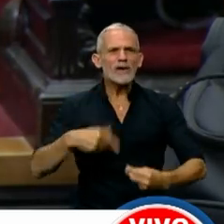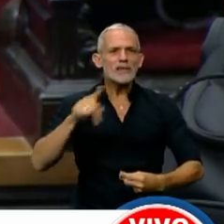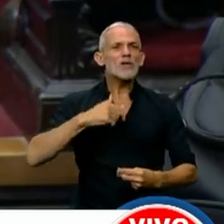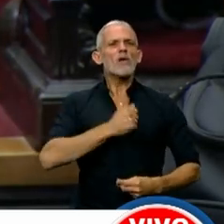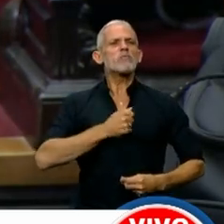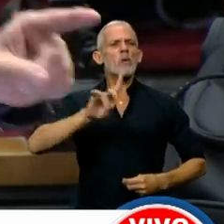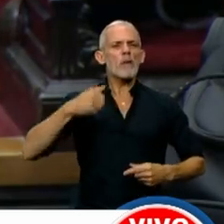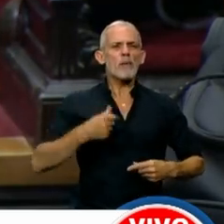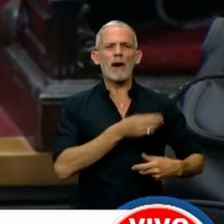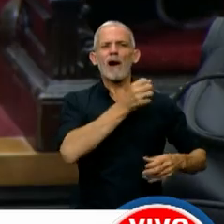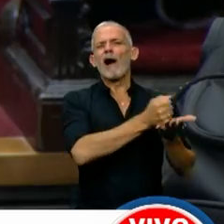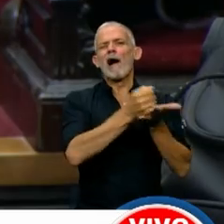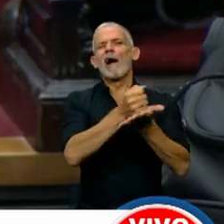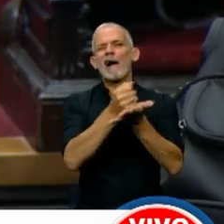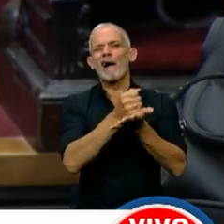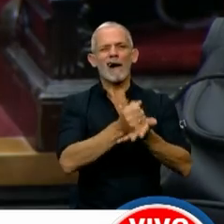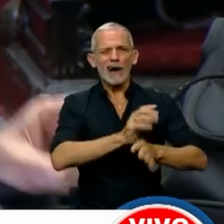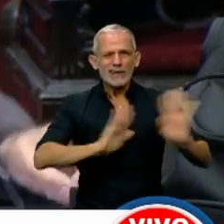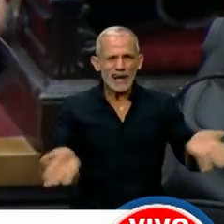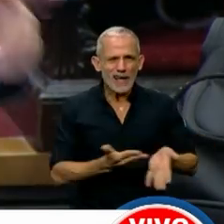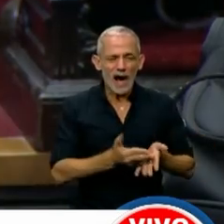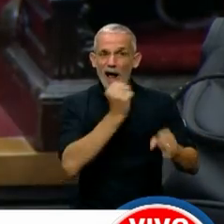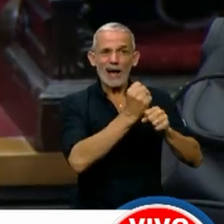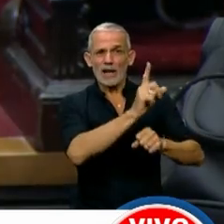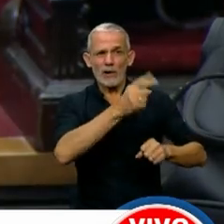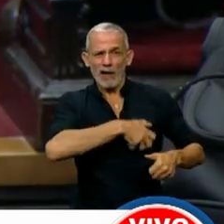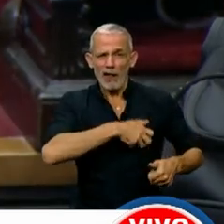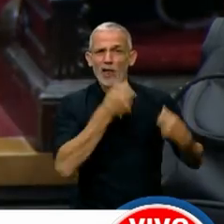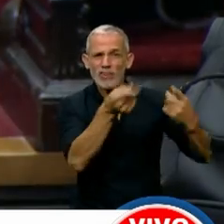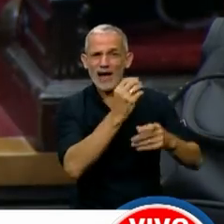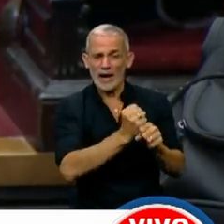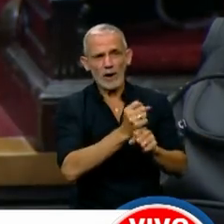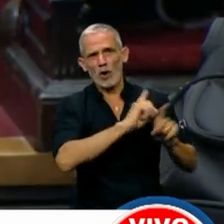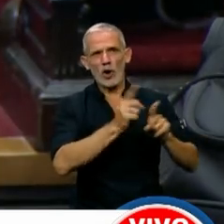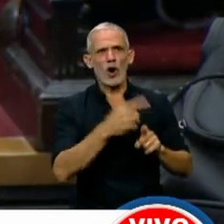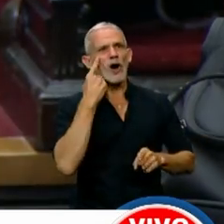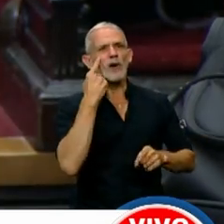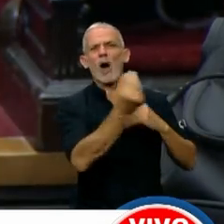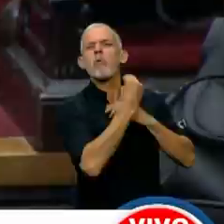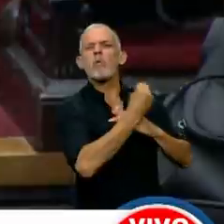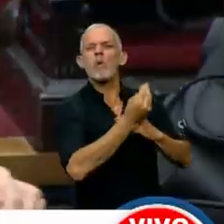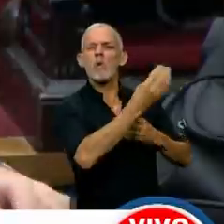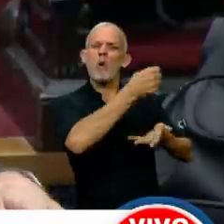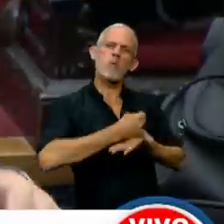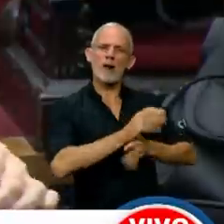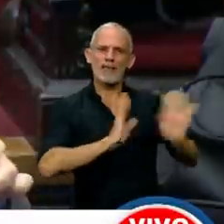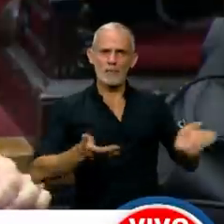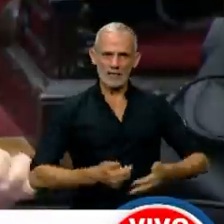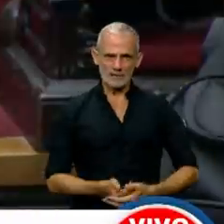patria subsidiada que defienden ustedes que ni trabaja ni da trabajo y que vive del estado y sus cajas